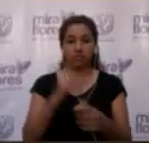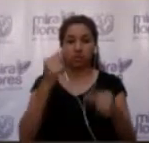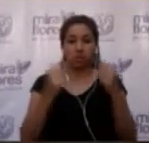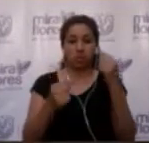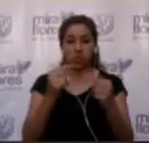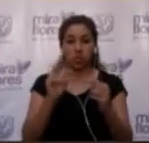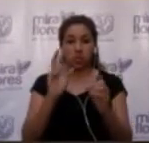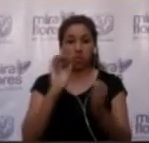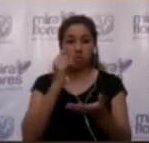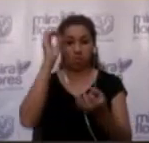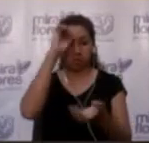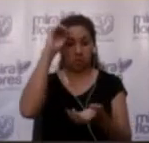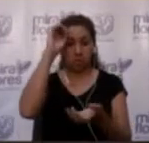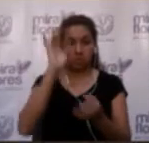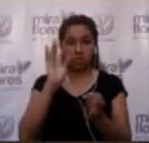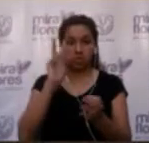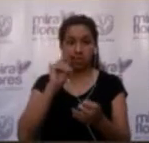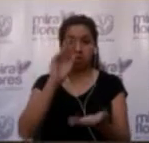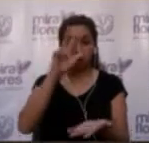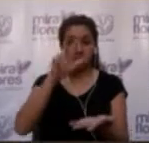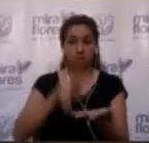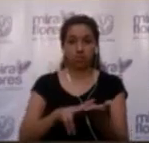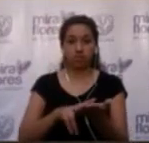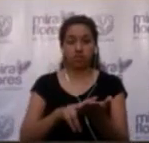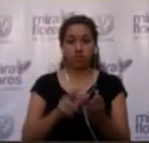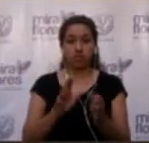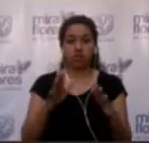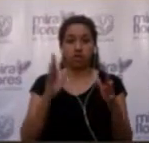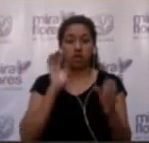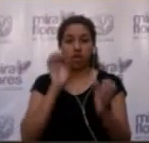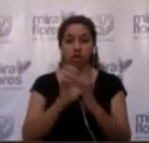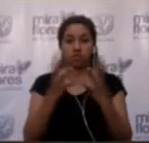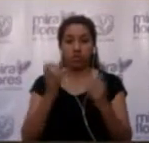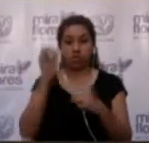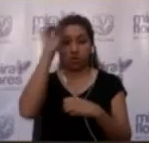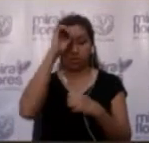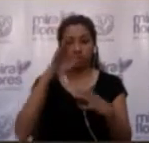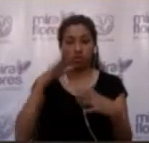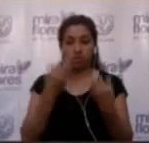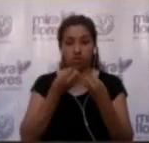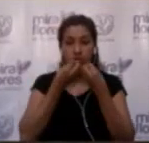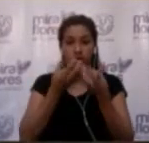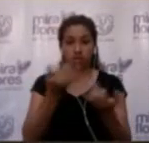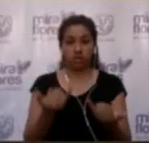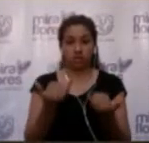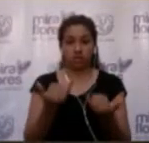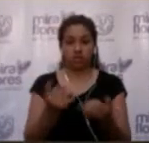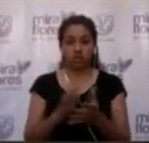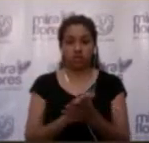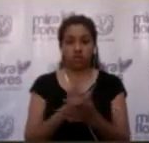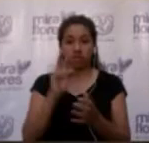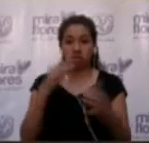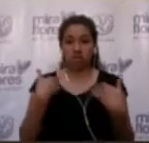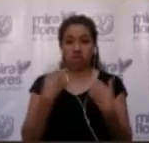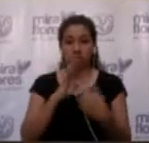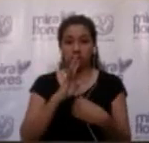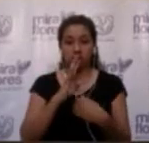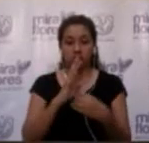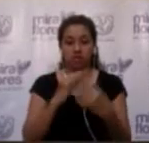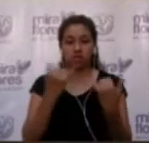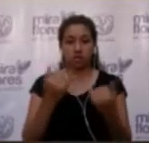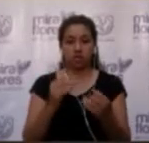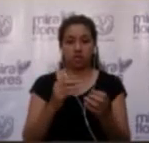no, para su aprobación. Si hay alguna objeción, por favor, sírvanse a realizarla en estos momentos. No tenemos objeciones,